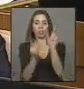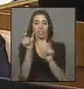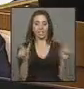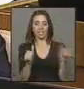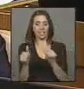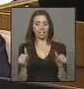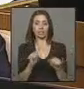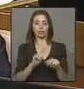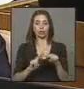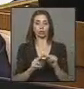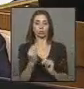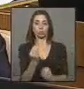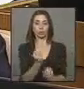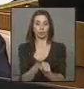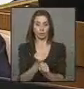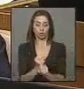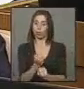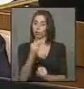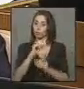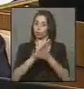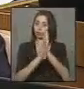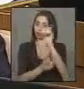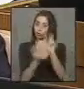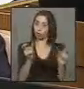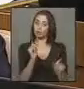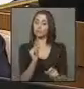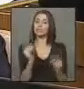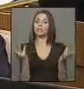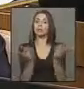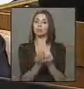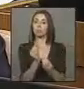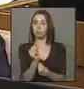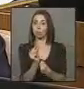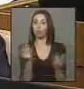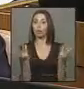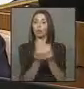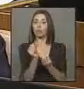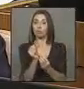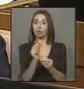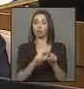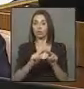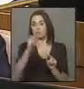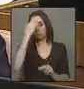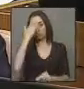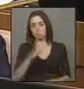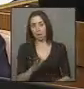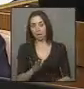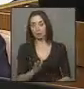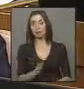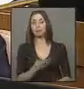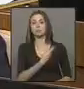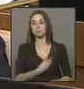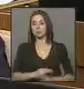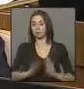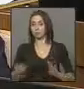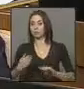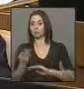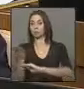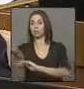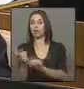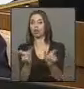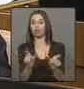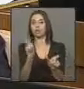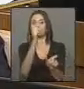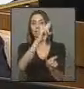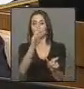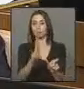que no han desarrollado una buena labor. No todos, pero sí unos pocos y unos pocos que lo hacen muy pero muy mal. Solicito, Presidente, con esos términos que la